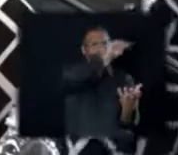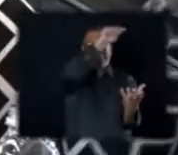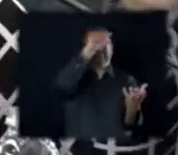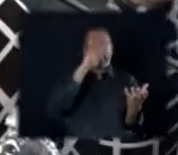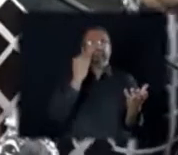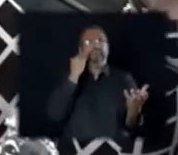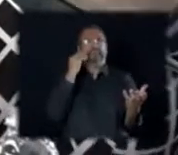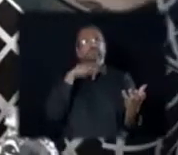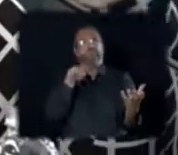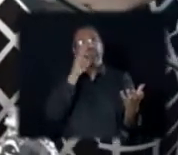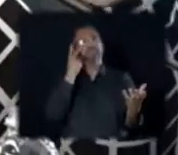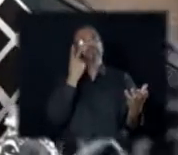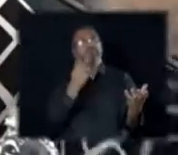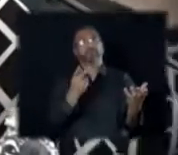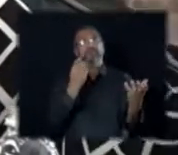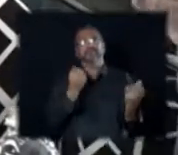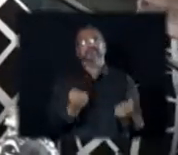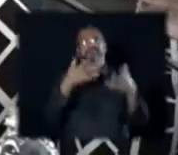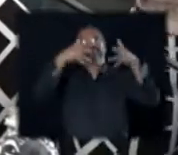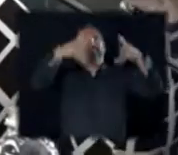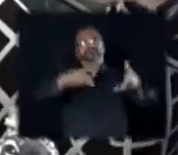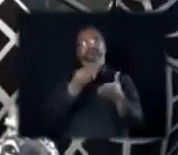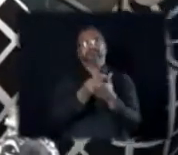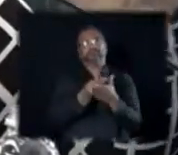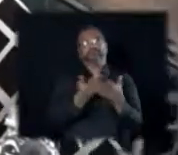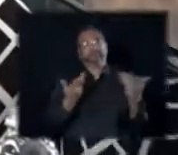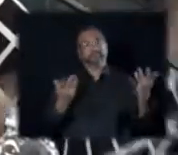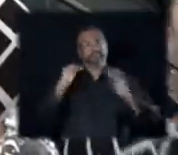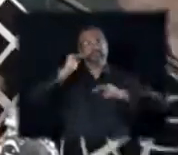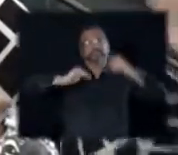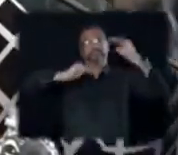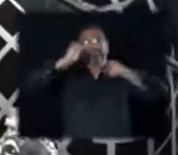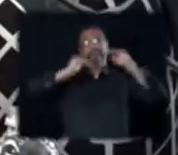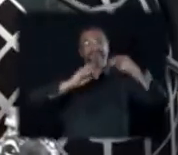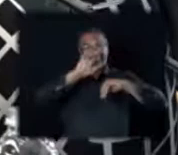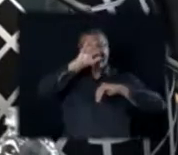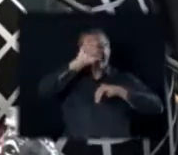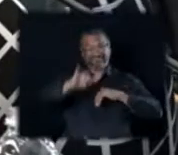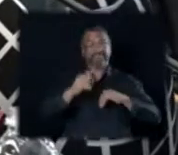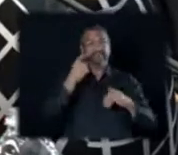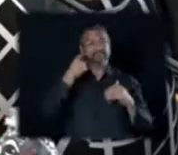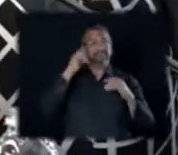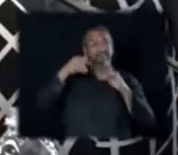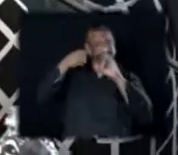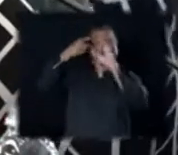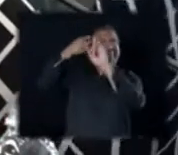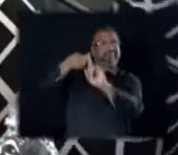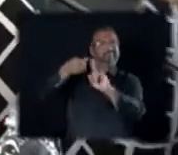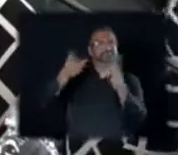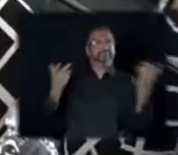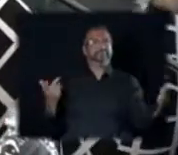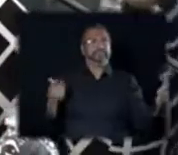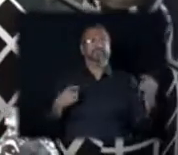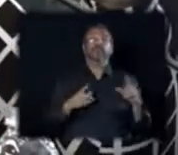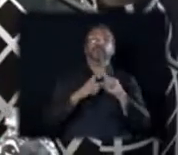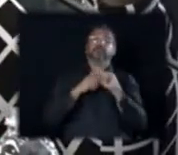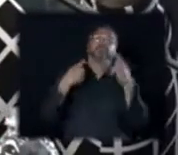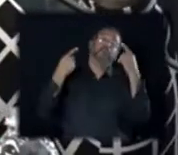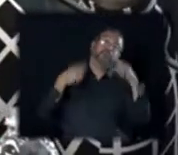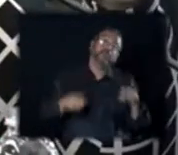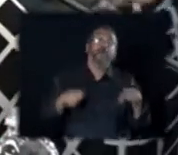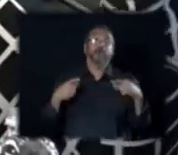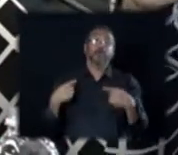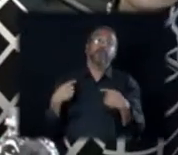al final de cada día saben cuál es el saldo de efectivo que tienen. Y eso en esa dirección era que nos